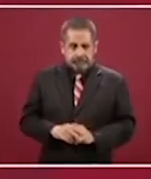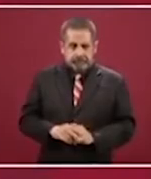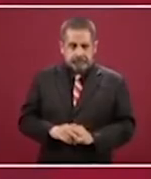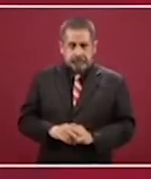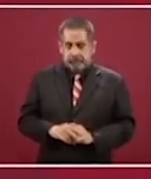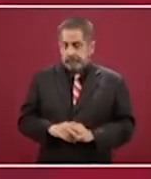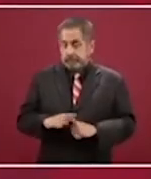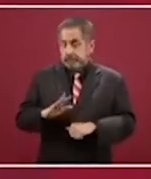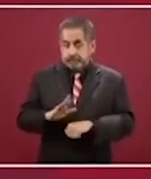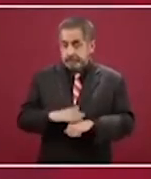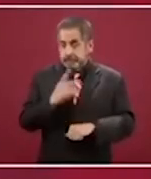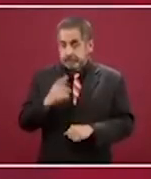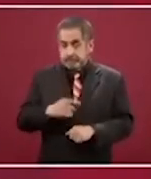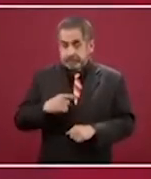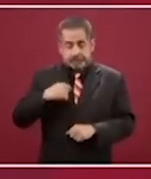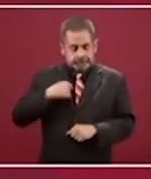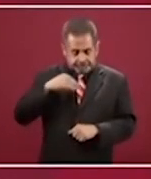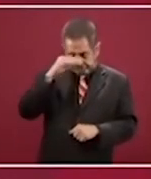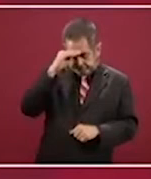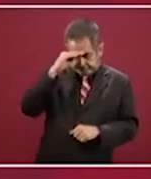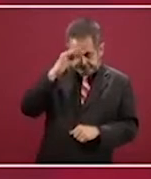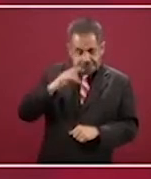Porque estoy convencido